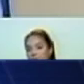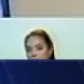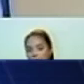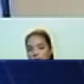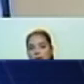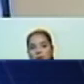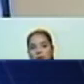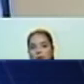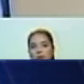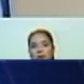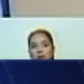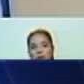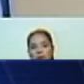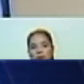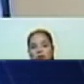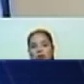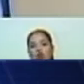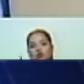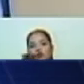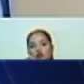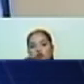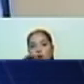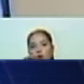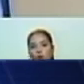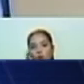nombre de Yoconda García.